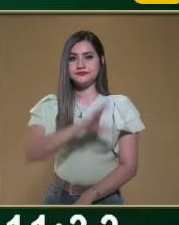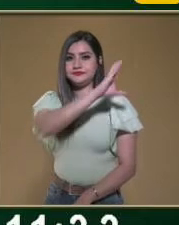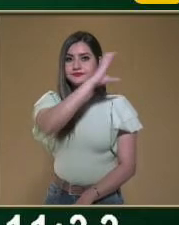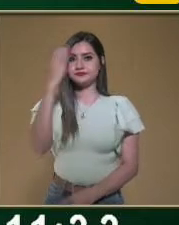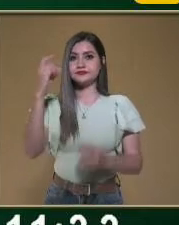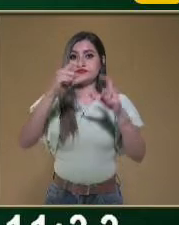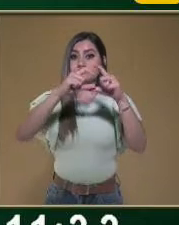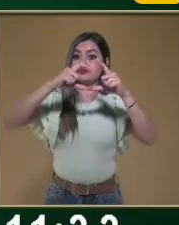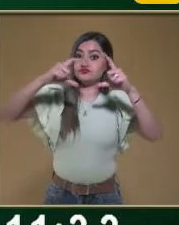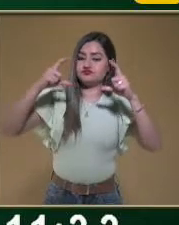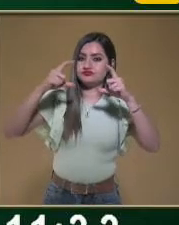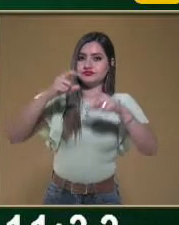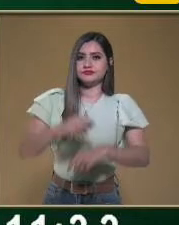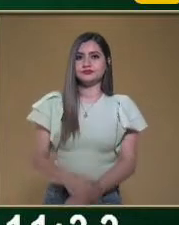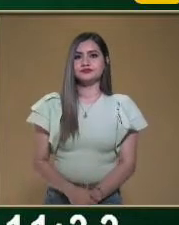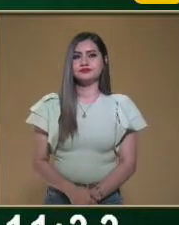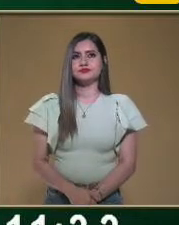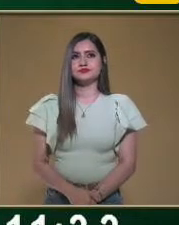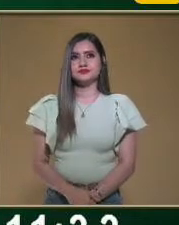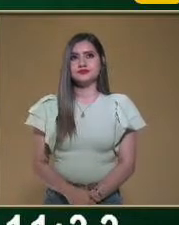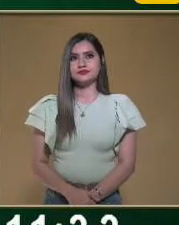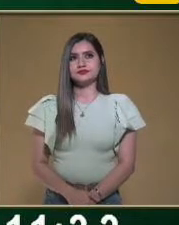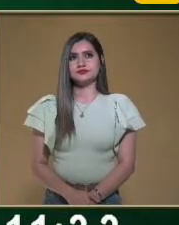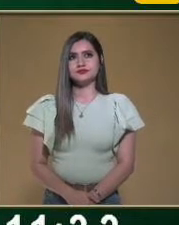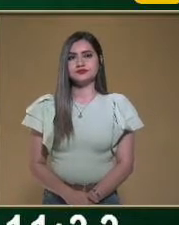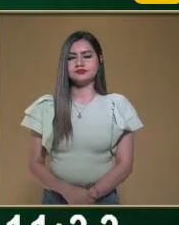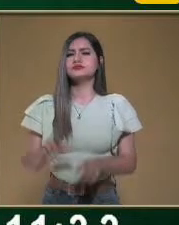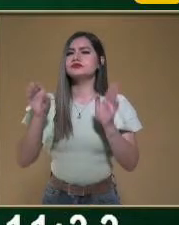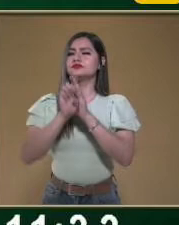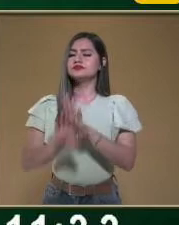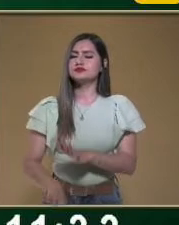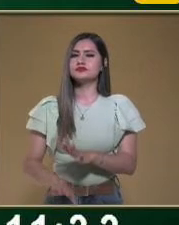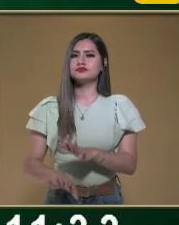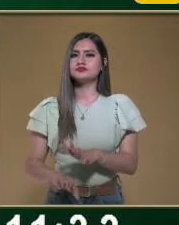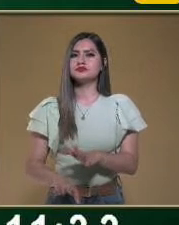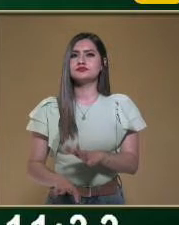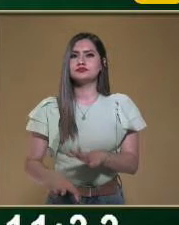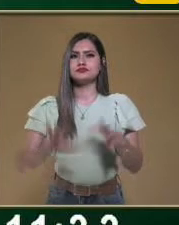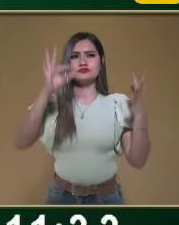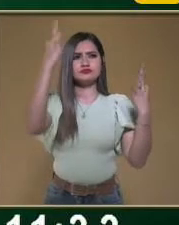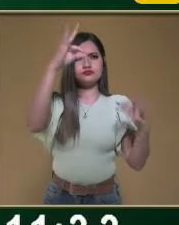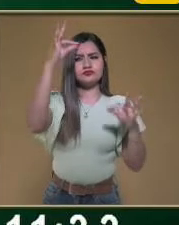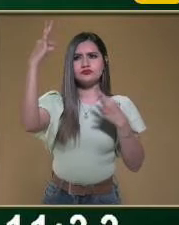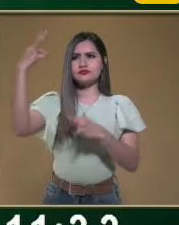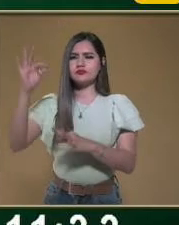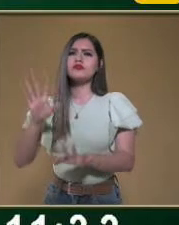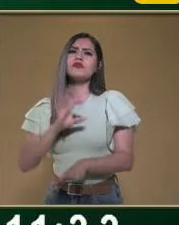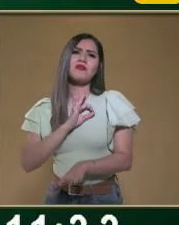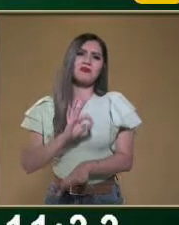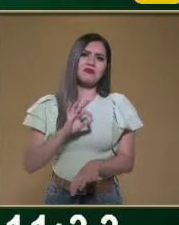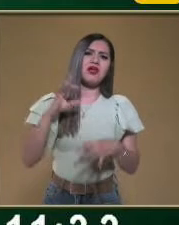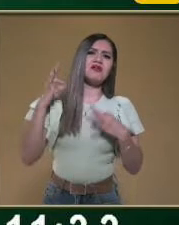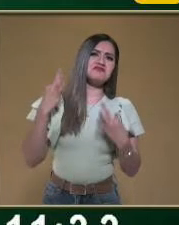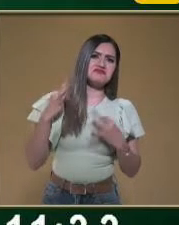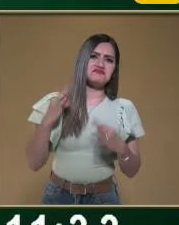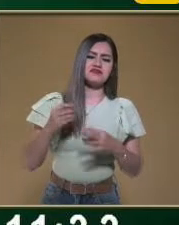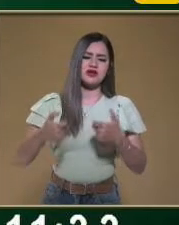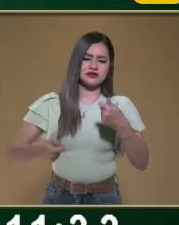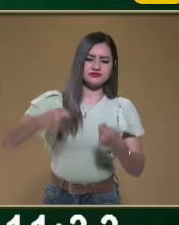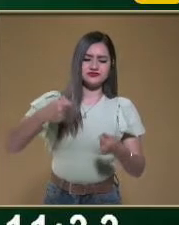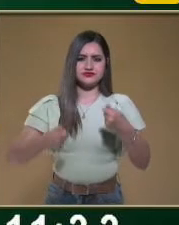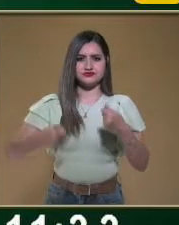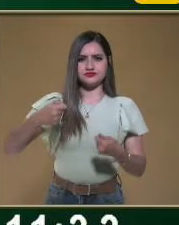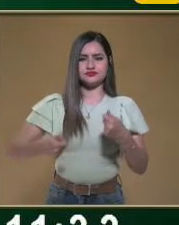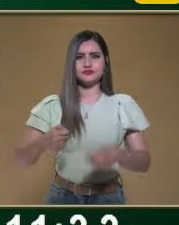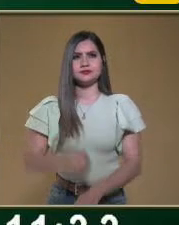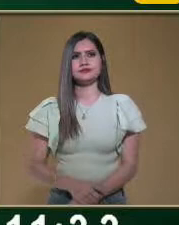qué materiales son? Pues ese tipo de textos pueden ser de papel, maestra Ana, o de cartón.